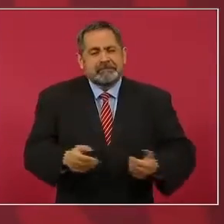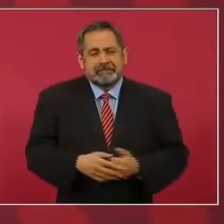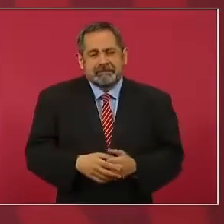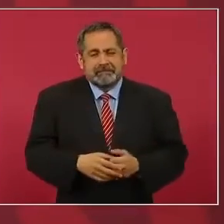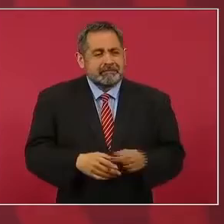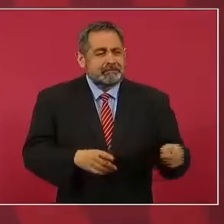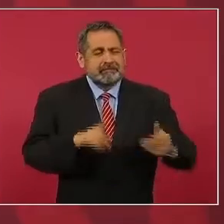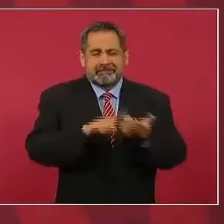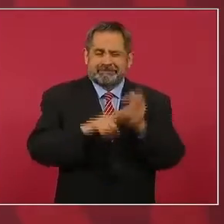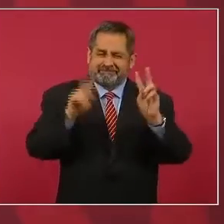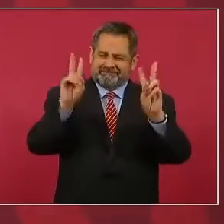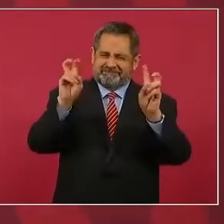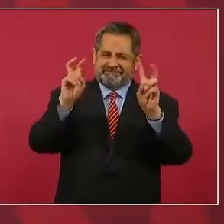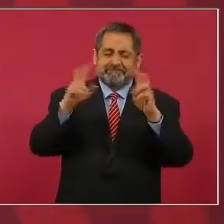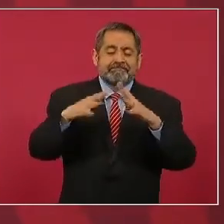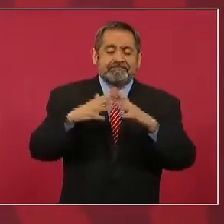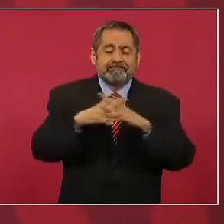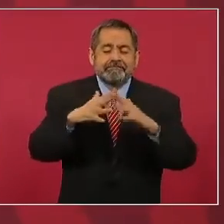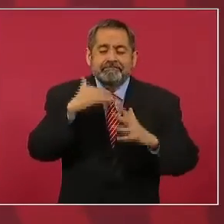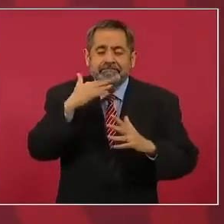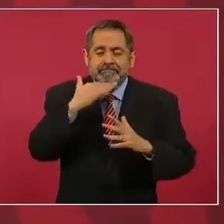las guerras sucias